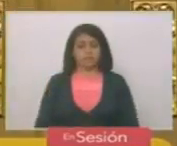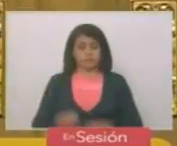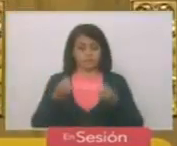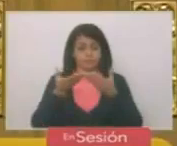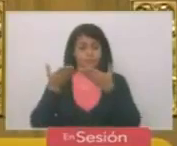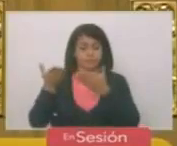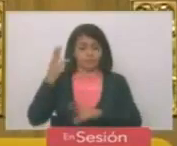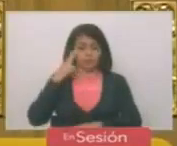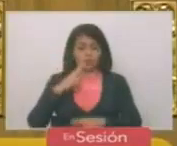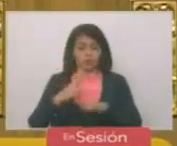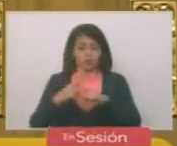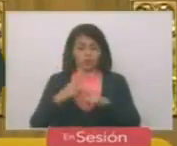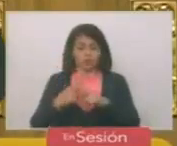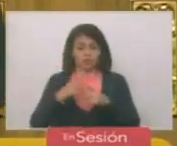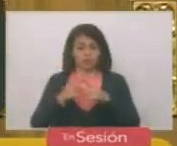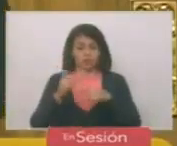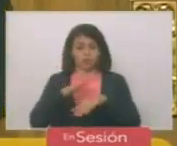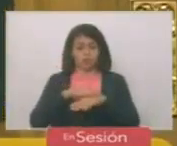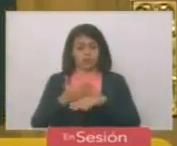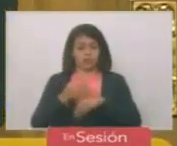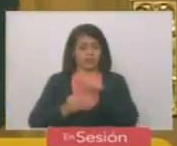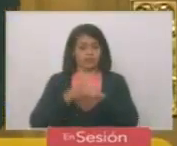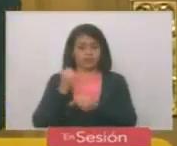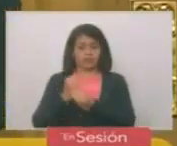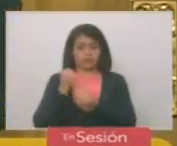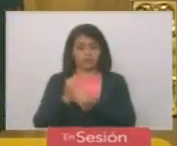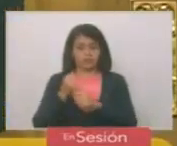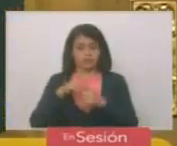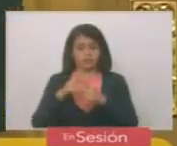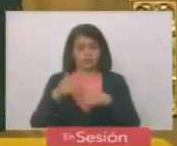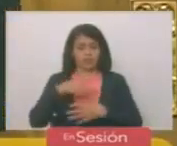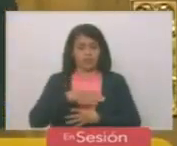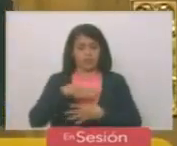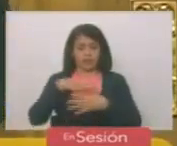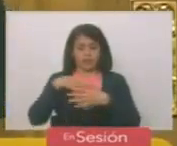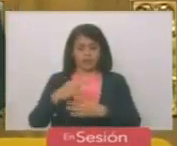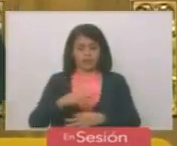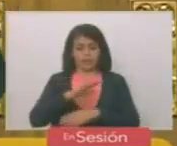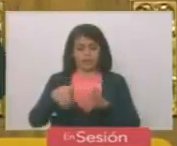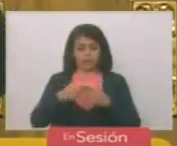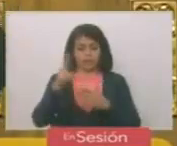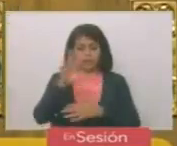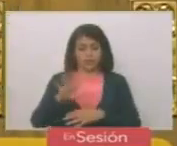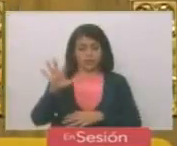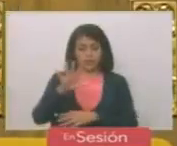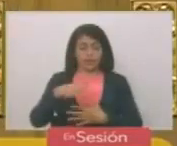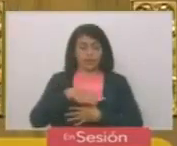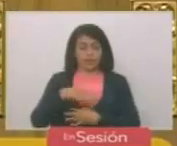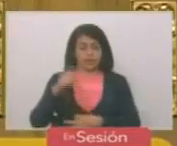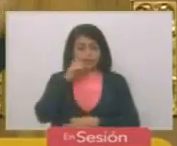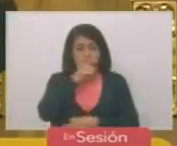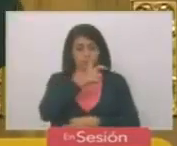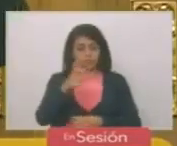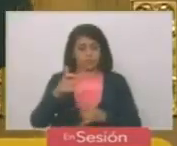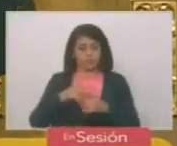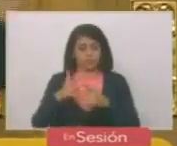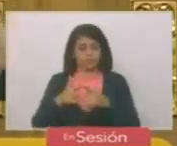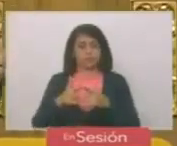este reconocimiento porque ha trabajado en función de los intereses de Venezuela, los intereses del pueblo, y